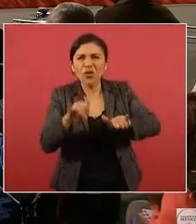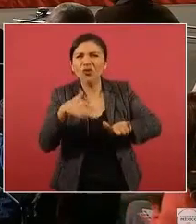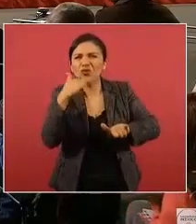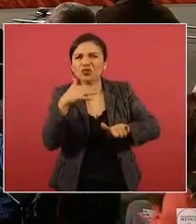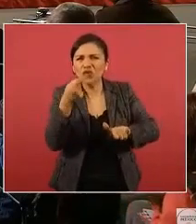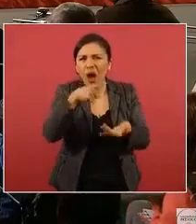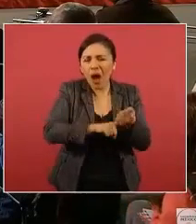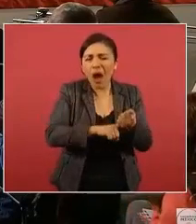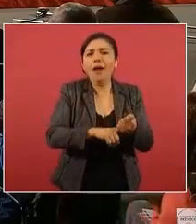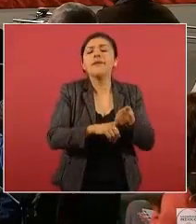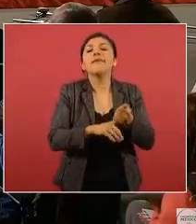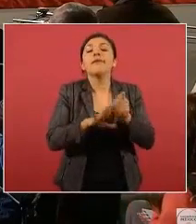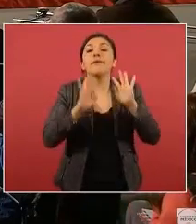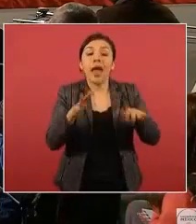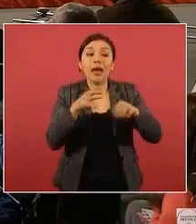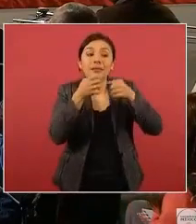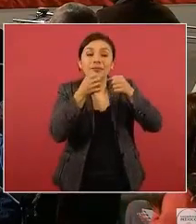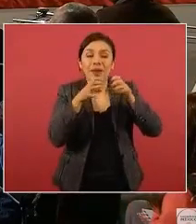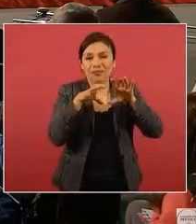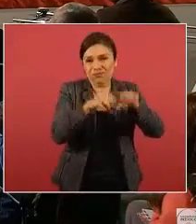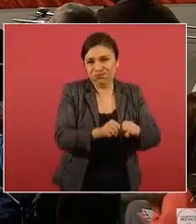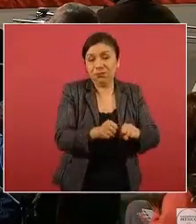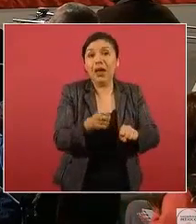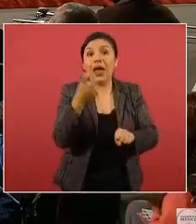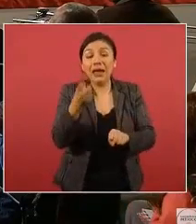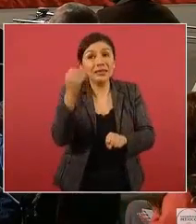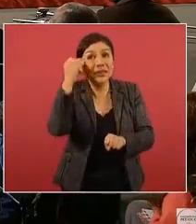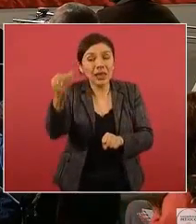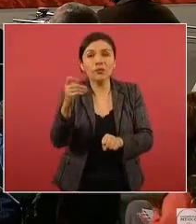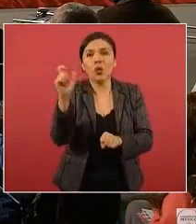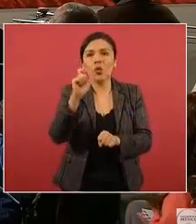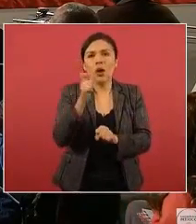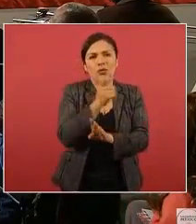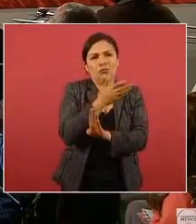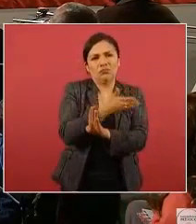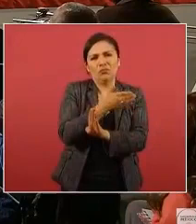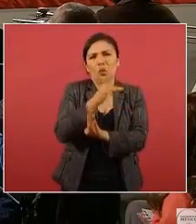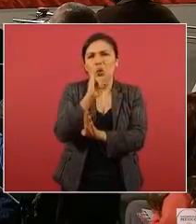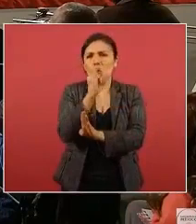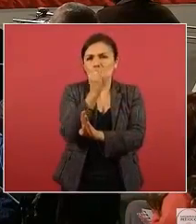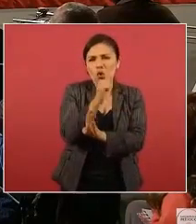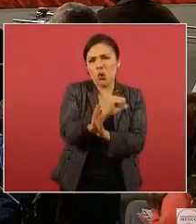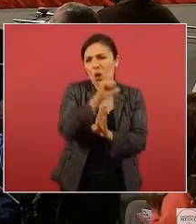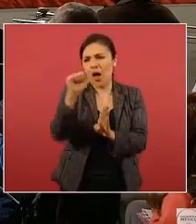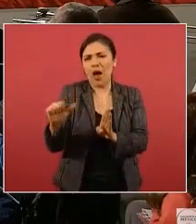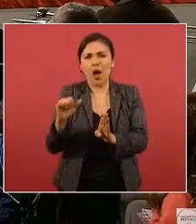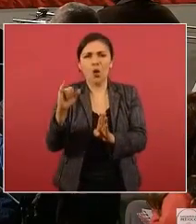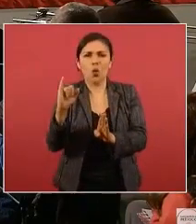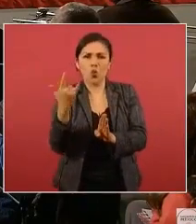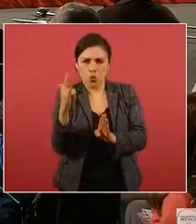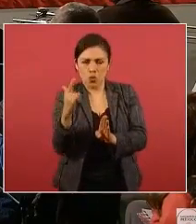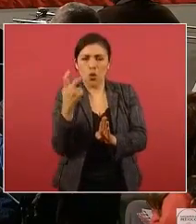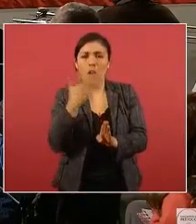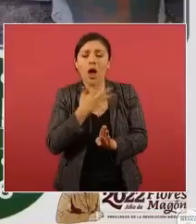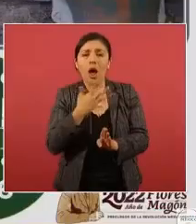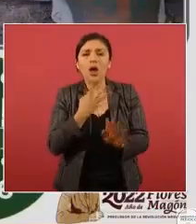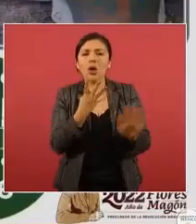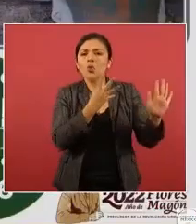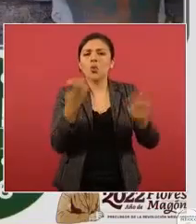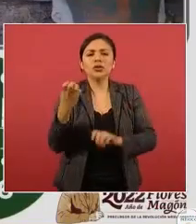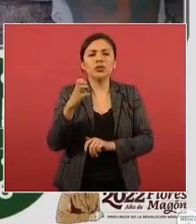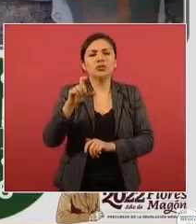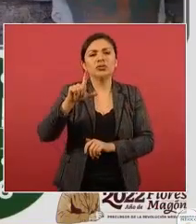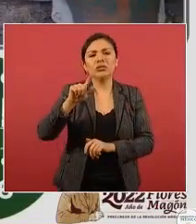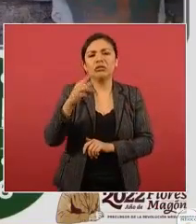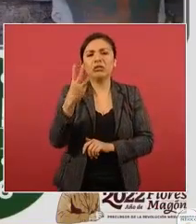en este periodo del 21 de junio del 20 de julio se emplearon 400 elementos del ejército y de la